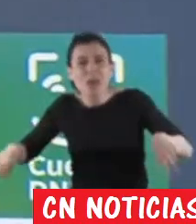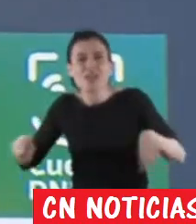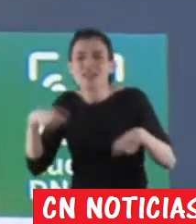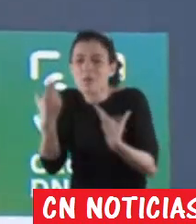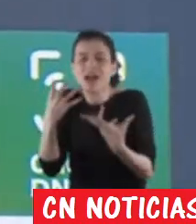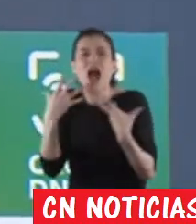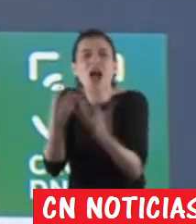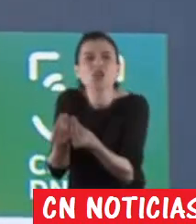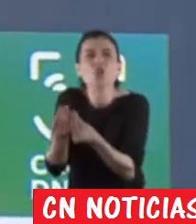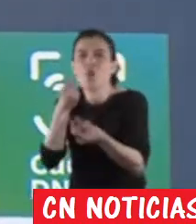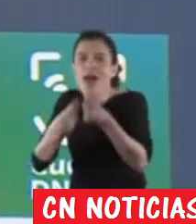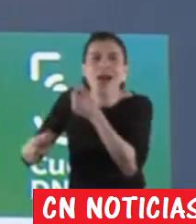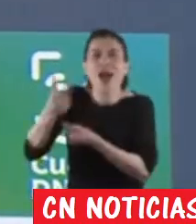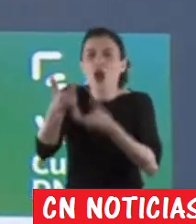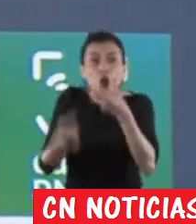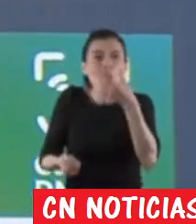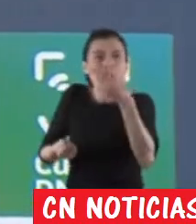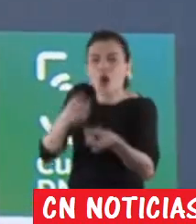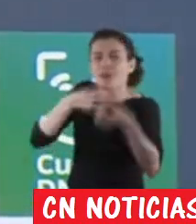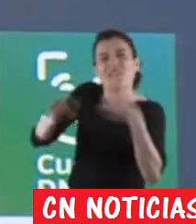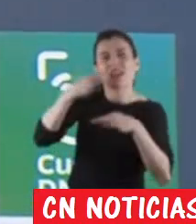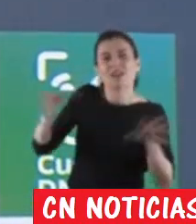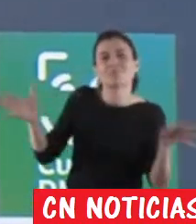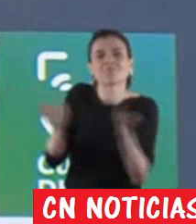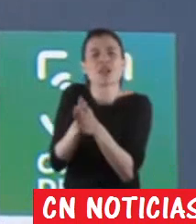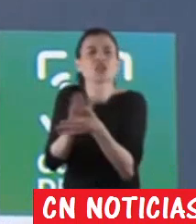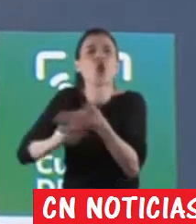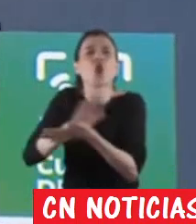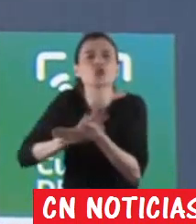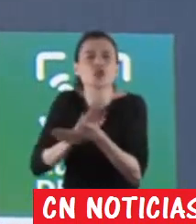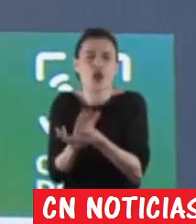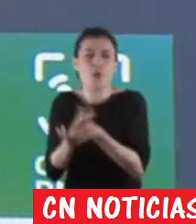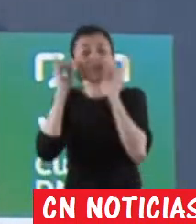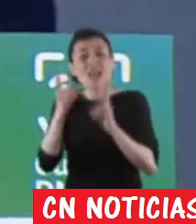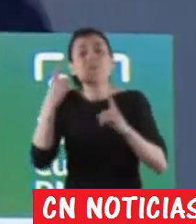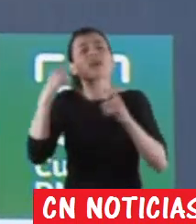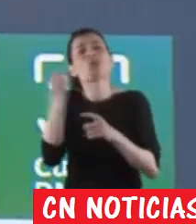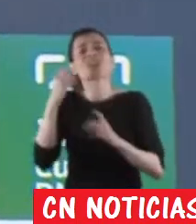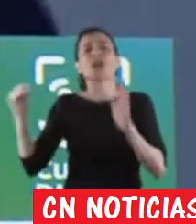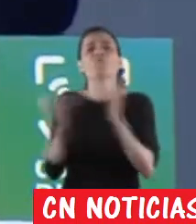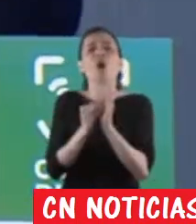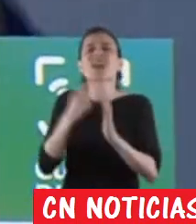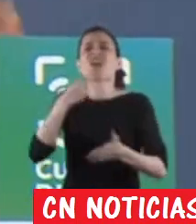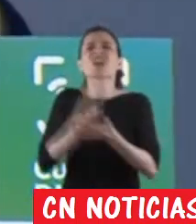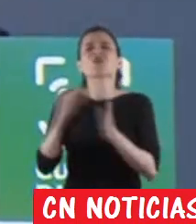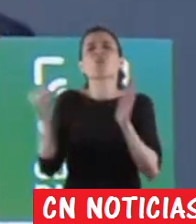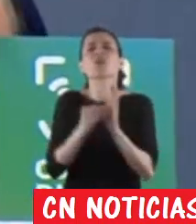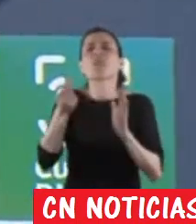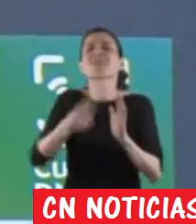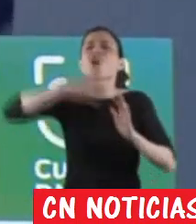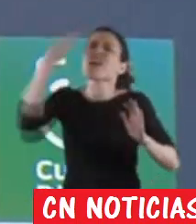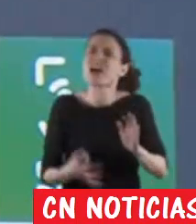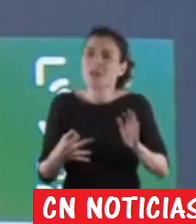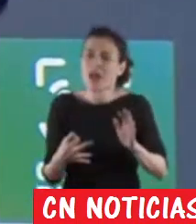mercadería, pero no solo abaratarla para el consumidor, sino pagarle también el precio justo al productor, que también es